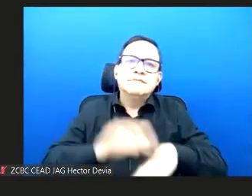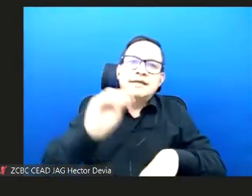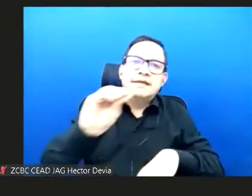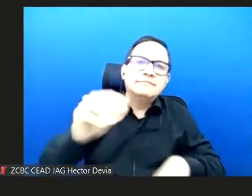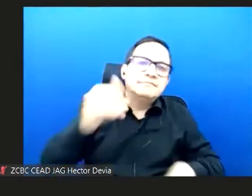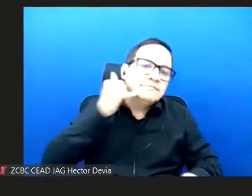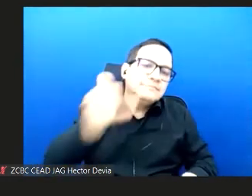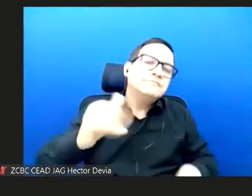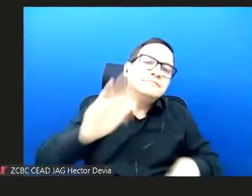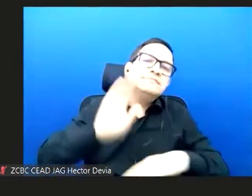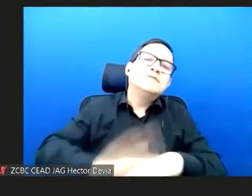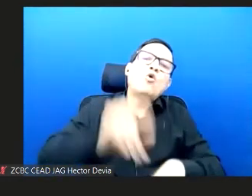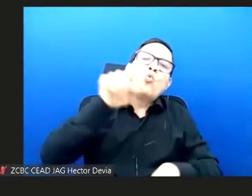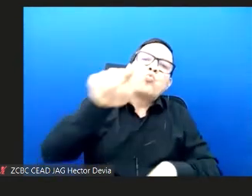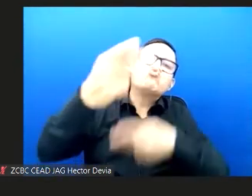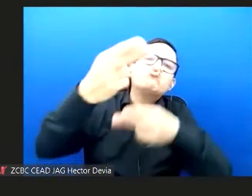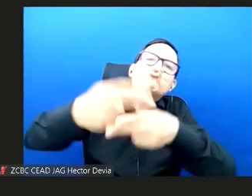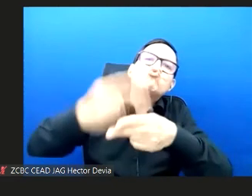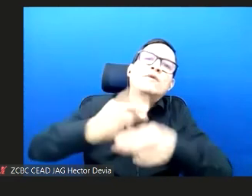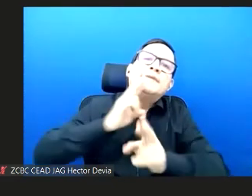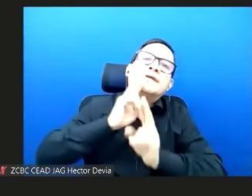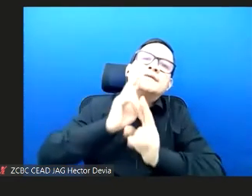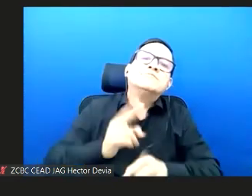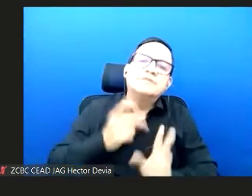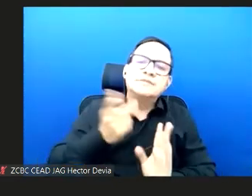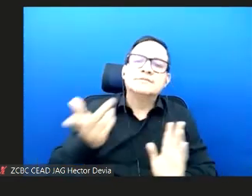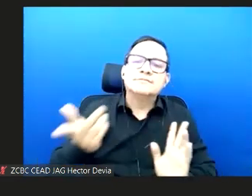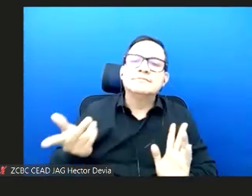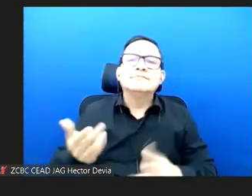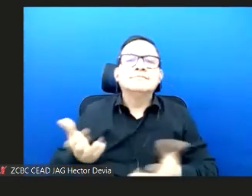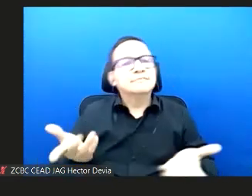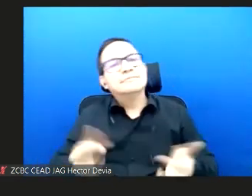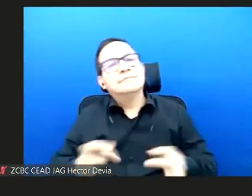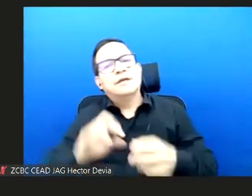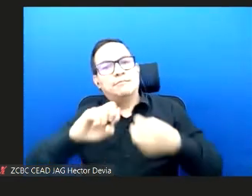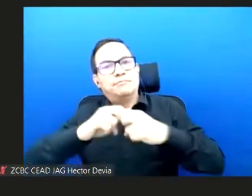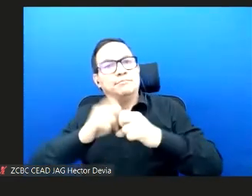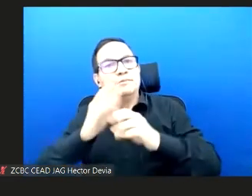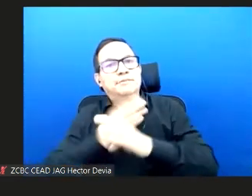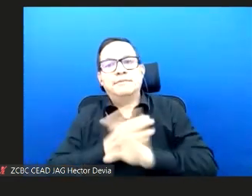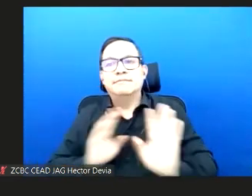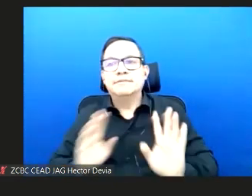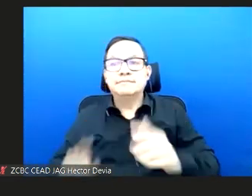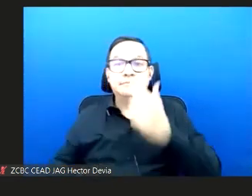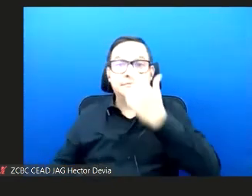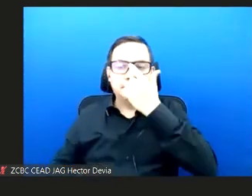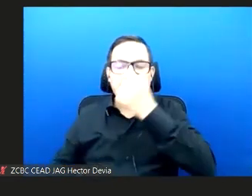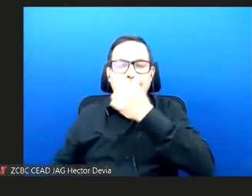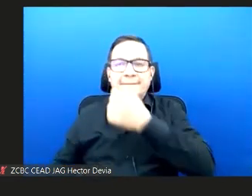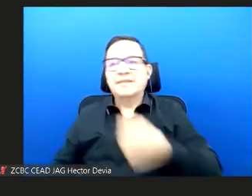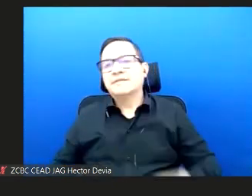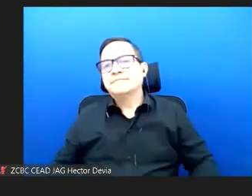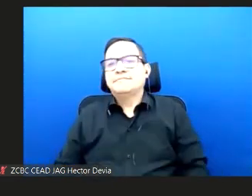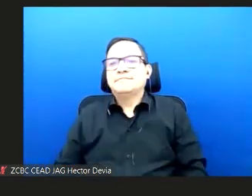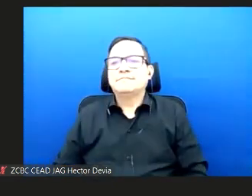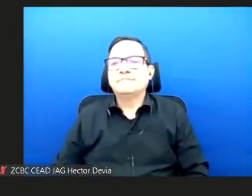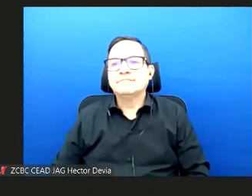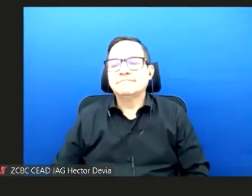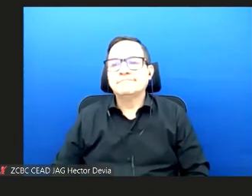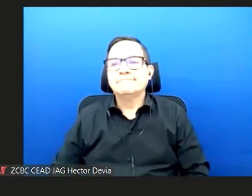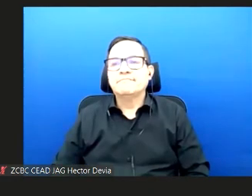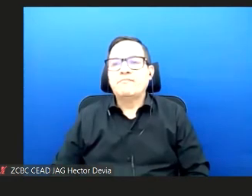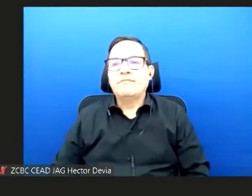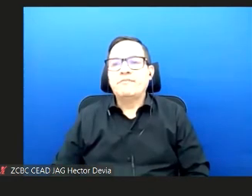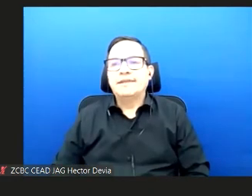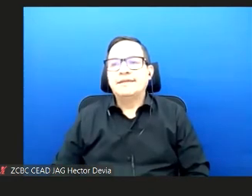que nos dé la respuesta o su respuesta a estos problemas. Empezamos con el primero, ¿no? Aquí voy a mover